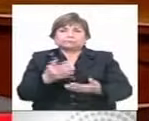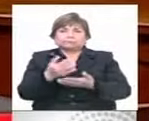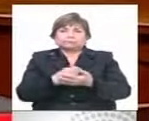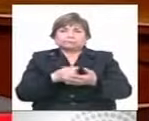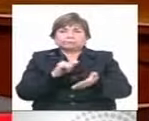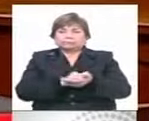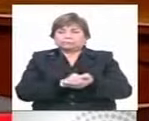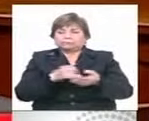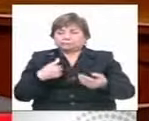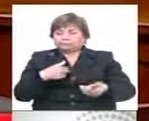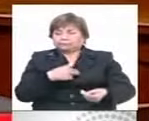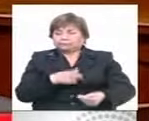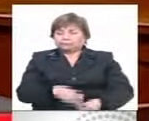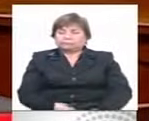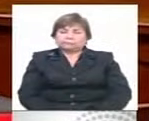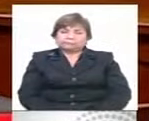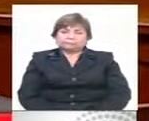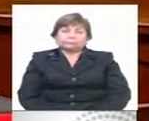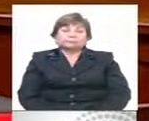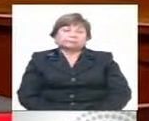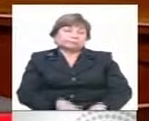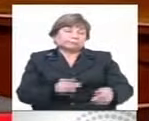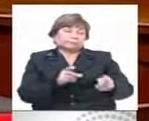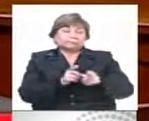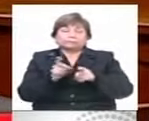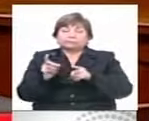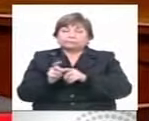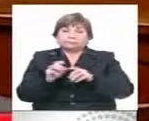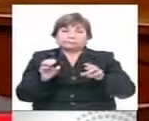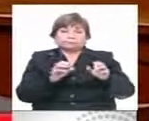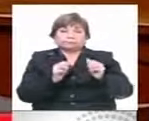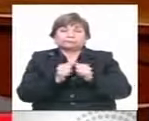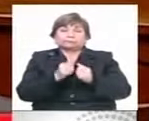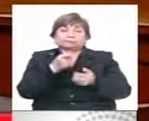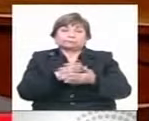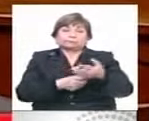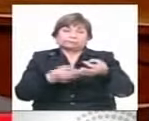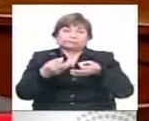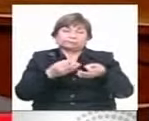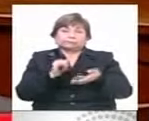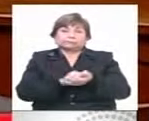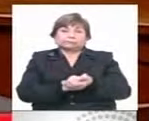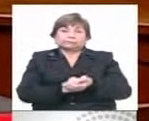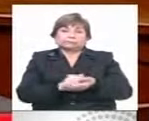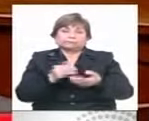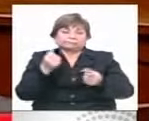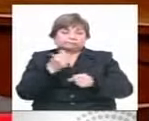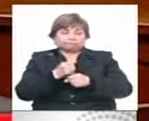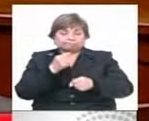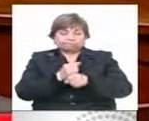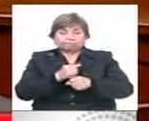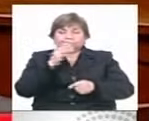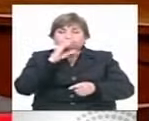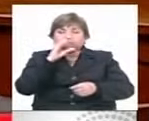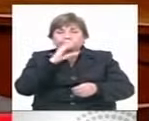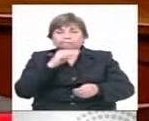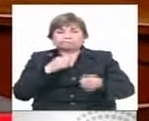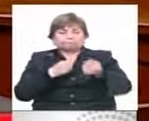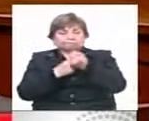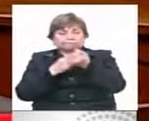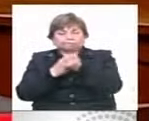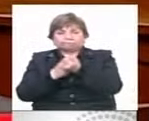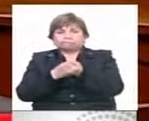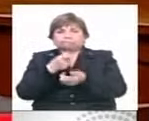el empoderamiento de la mujer. También se creará un fondo de estímulo del desempeño que busca brindar el soporte